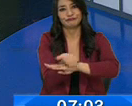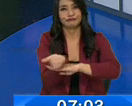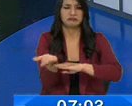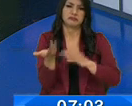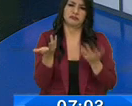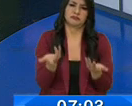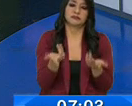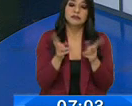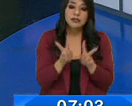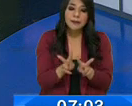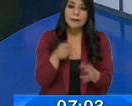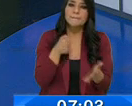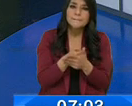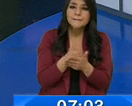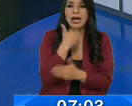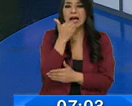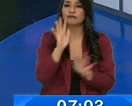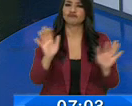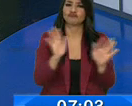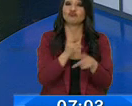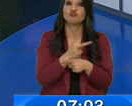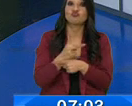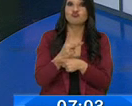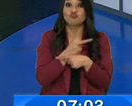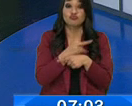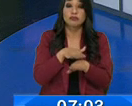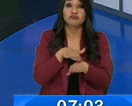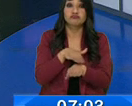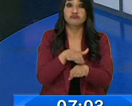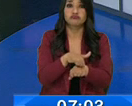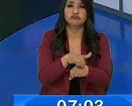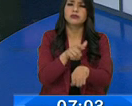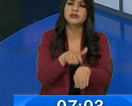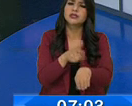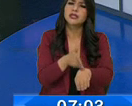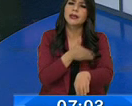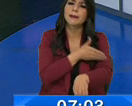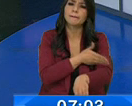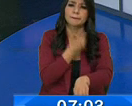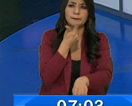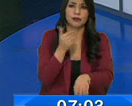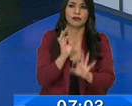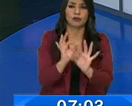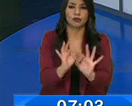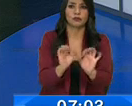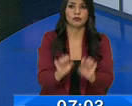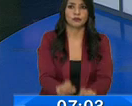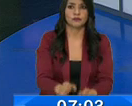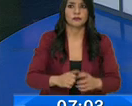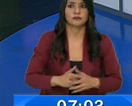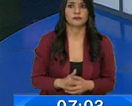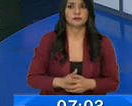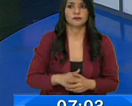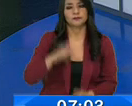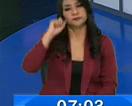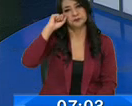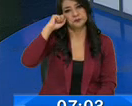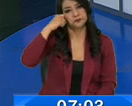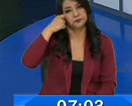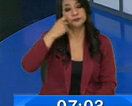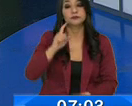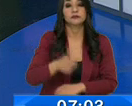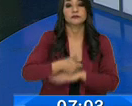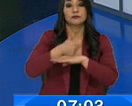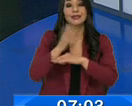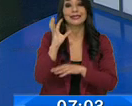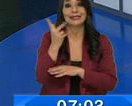incluso evite accidentes y no vaya apurado porque están las calles mojadas, salga con tiempo de su vivienda. Hay que recordarles que de acuerdo a la teoría del tiempo va